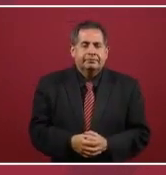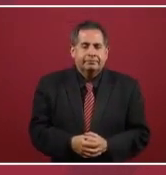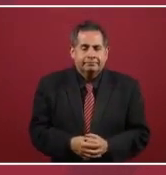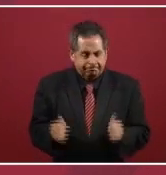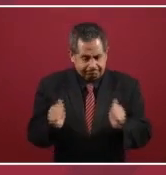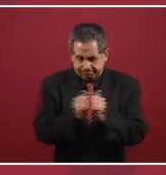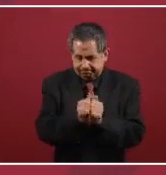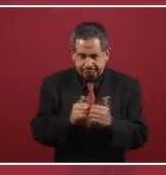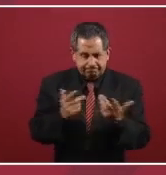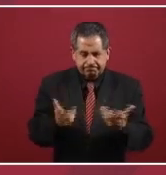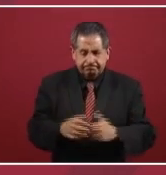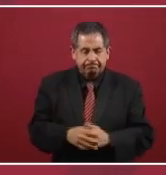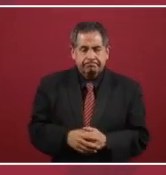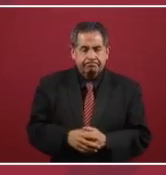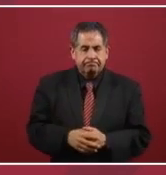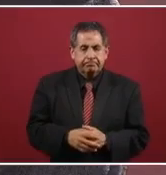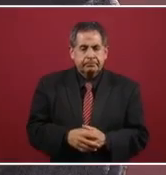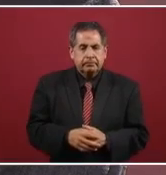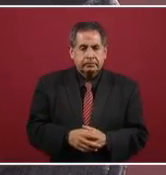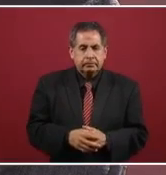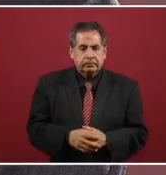con